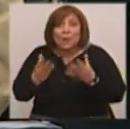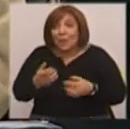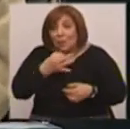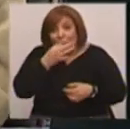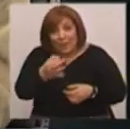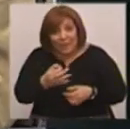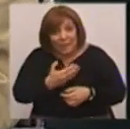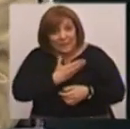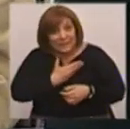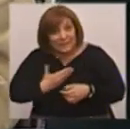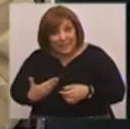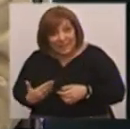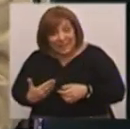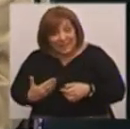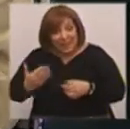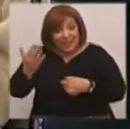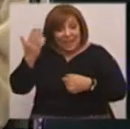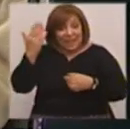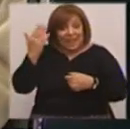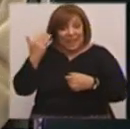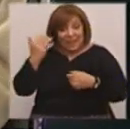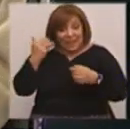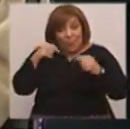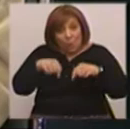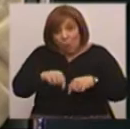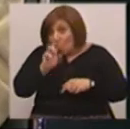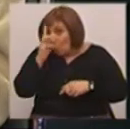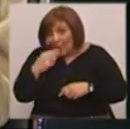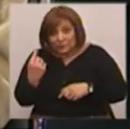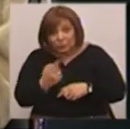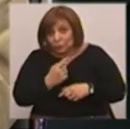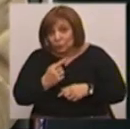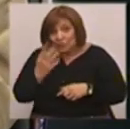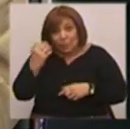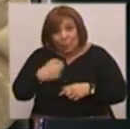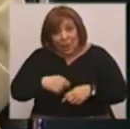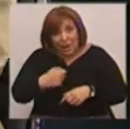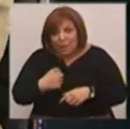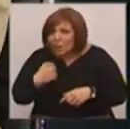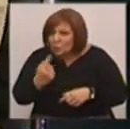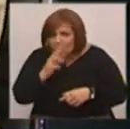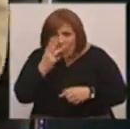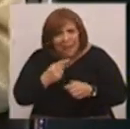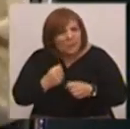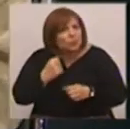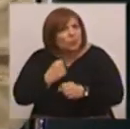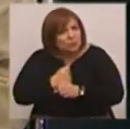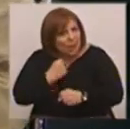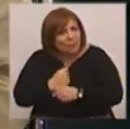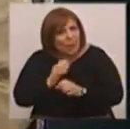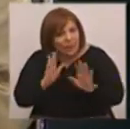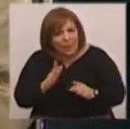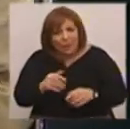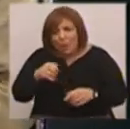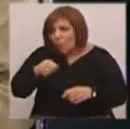ex presidente en su momento, que los uruguayos no éramos trabajadores. Yo creo que somos muy trabajadores, los números del señor Munro